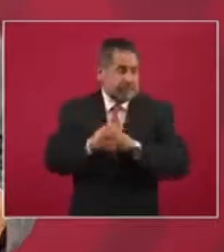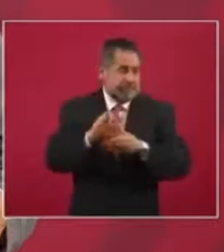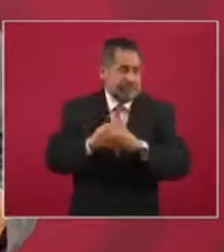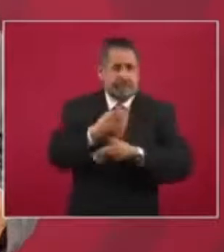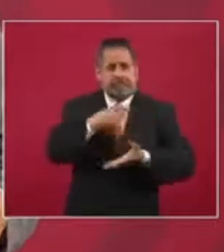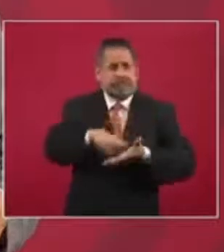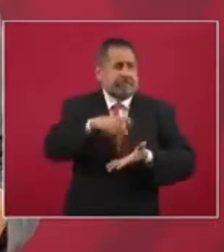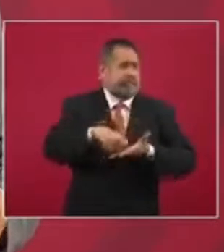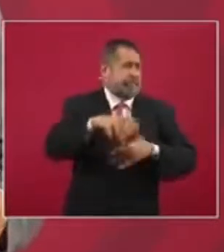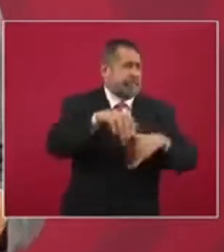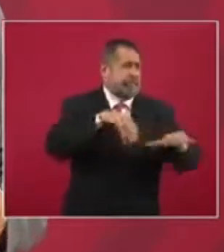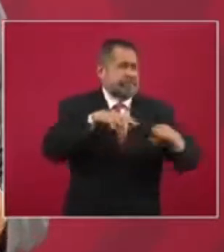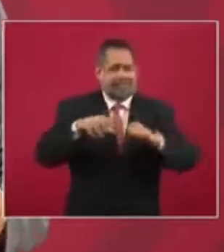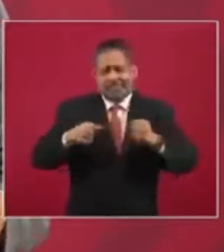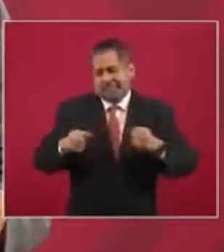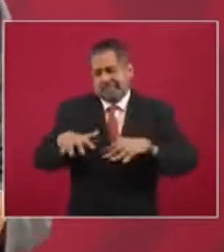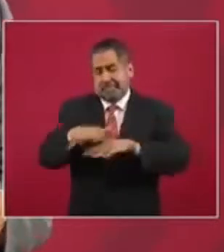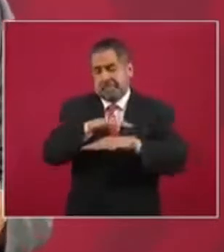compras.